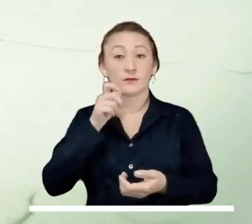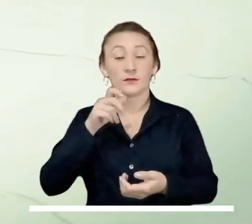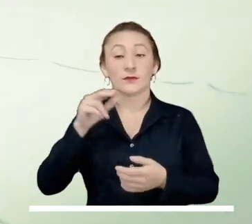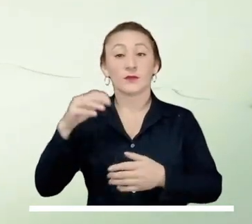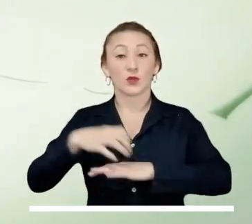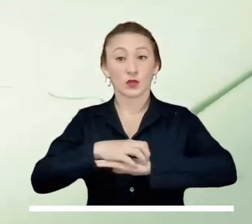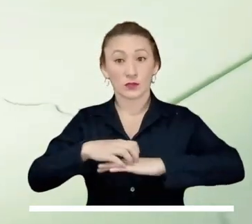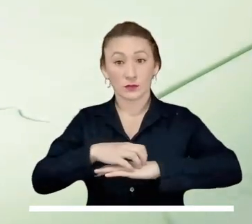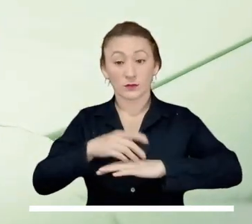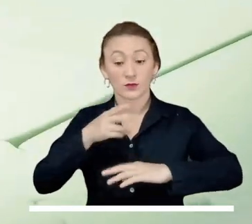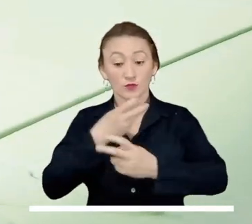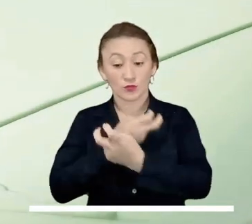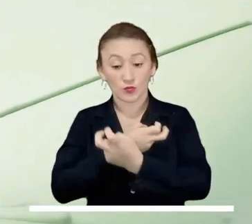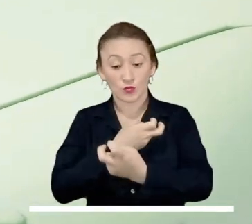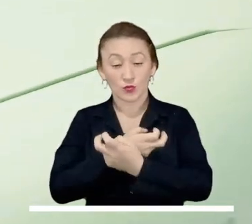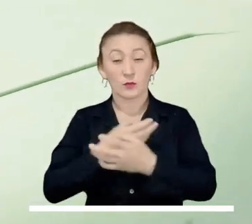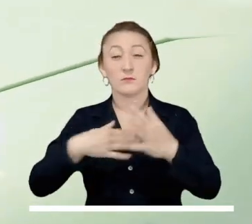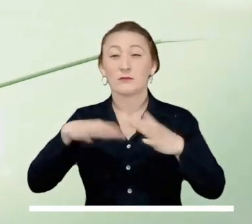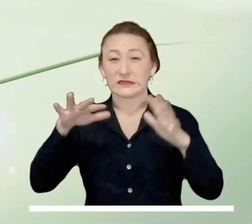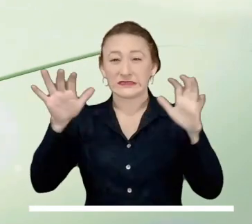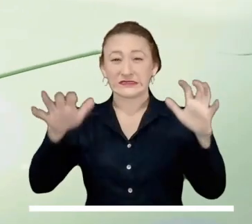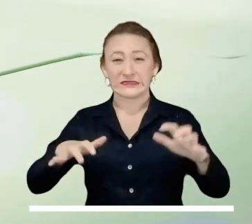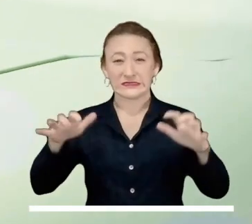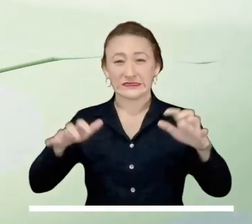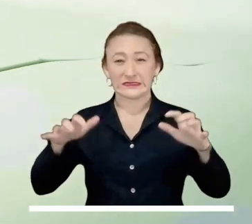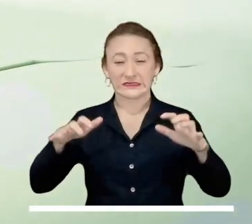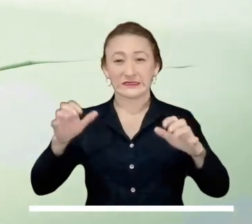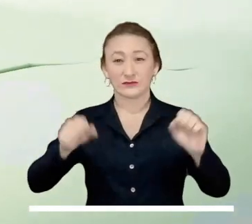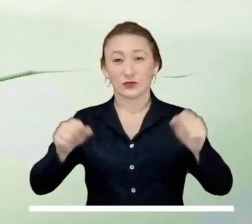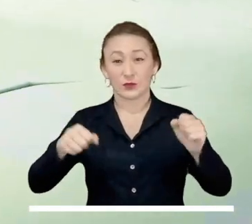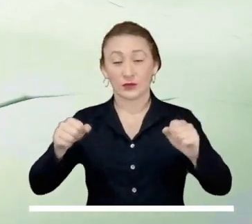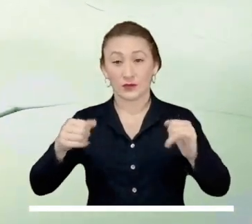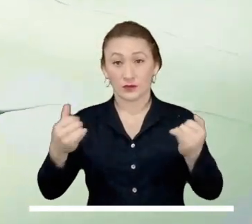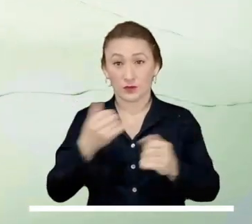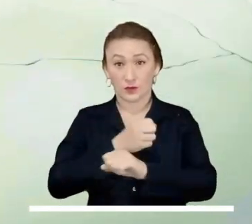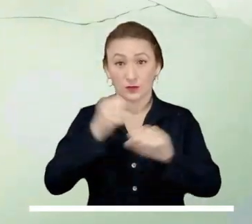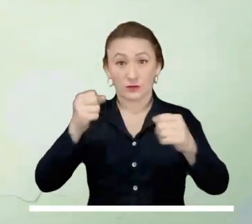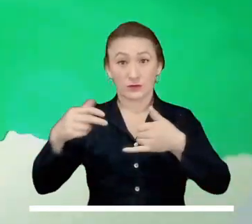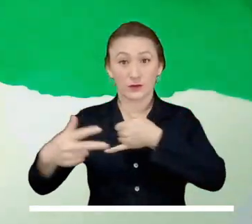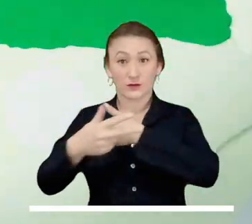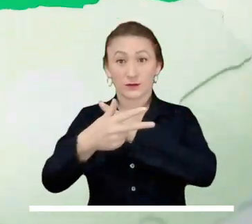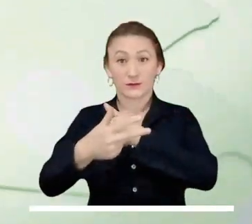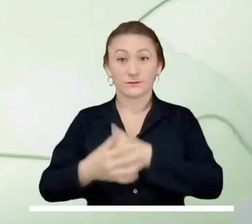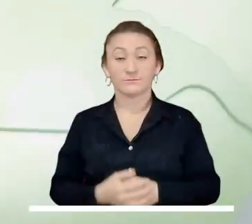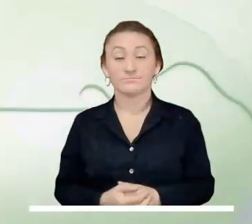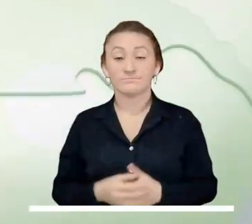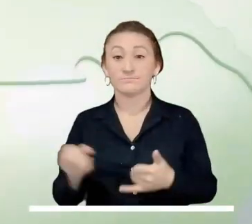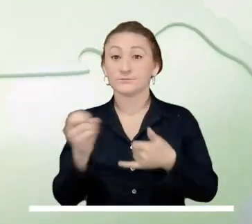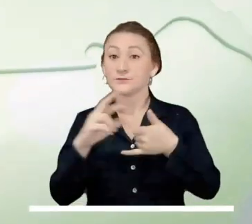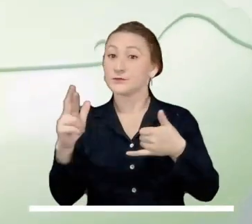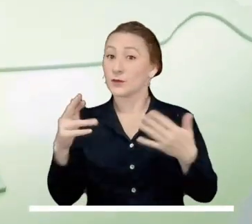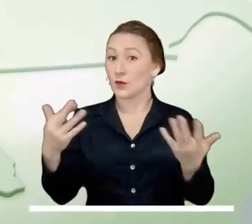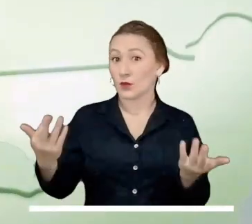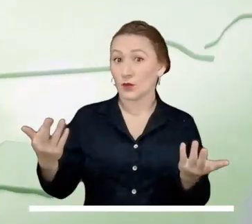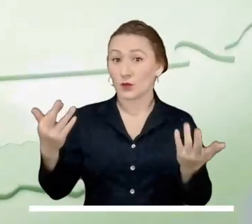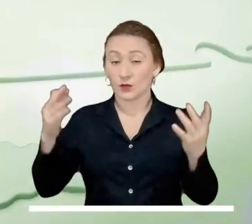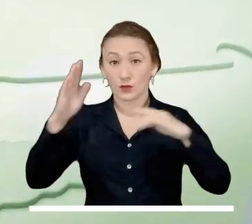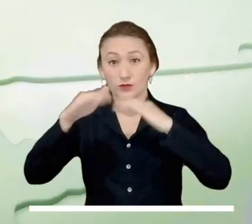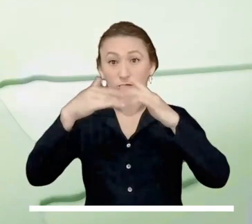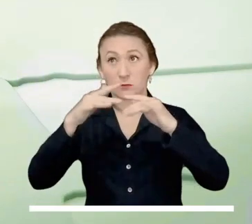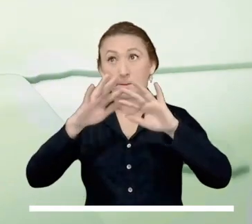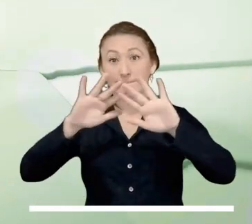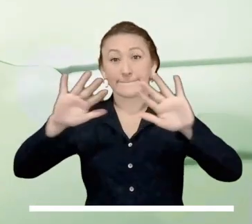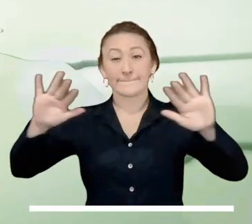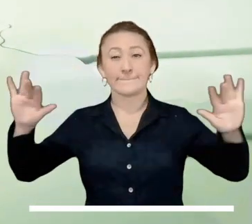de Santander, Caldas, Tolima y Huila serían las zonas con mayor probabilidad de lluvias durante la mañana en la región andina. En la